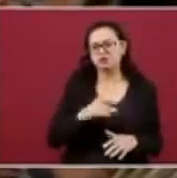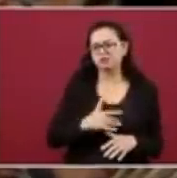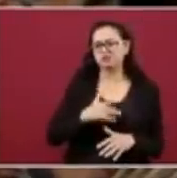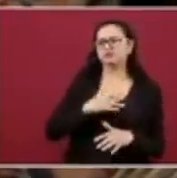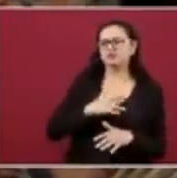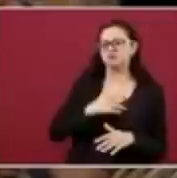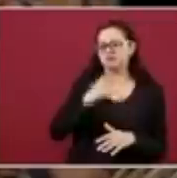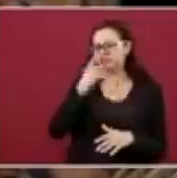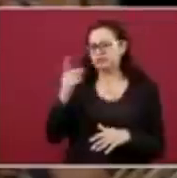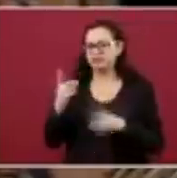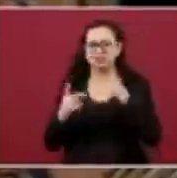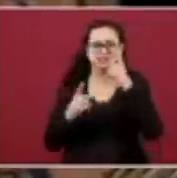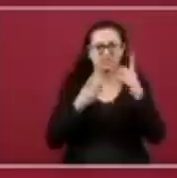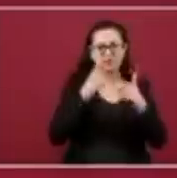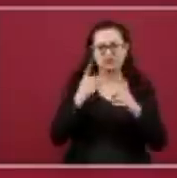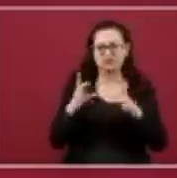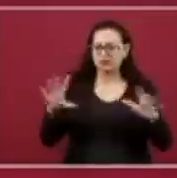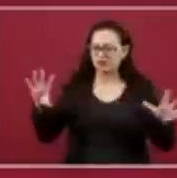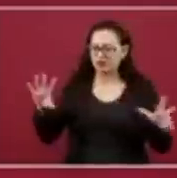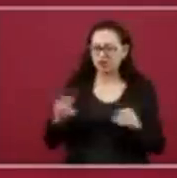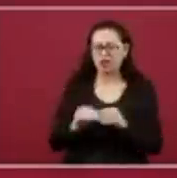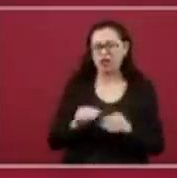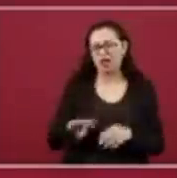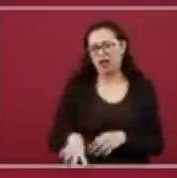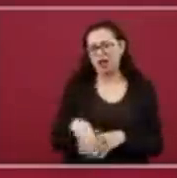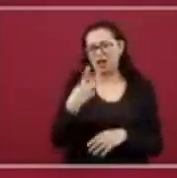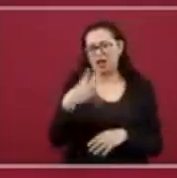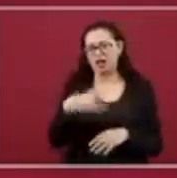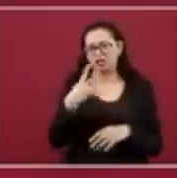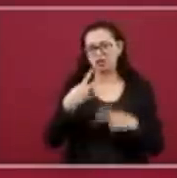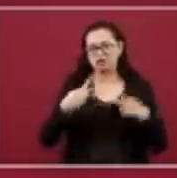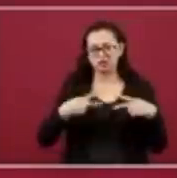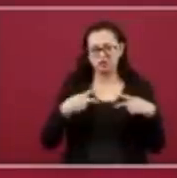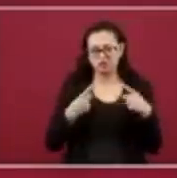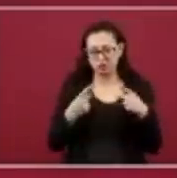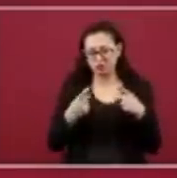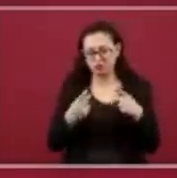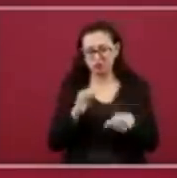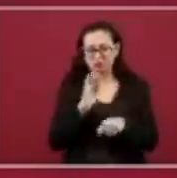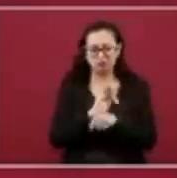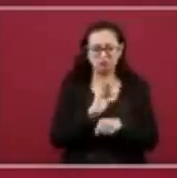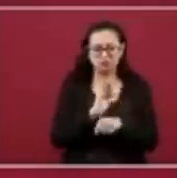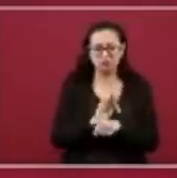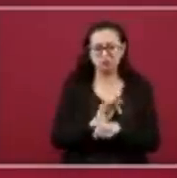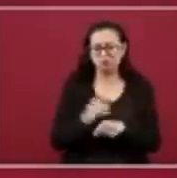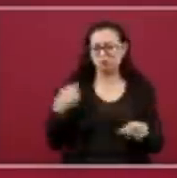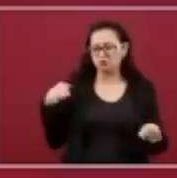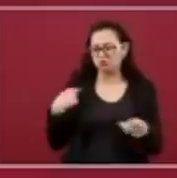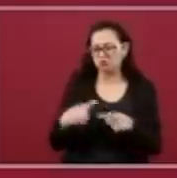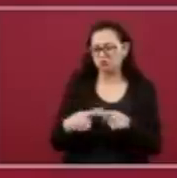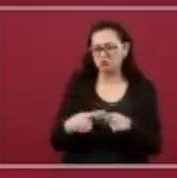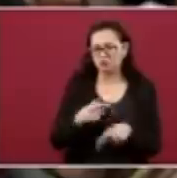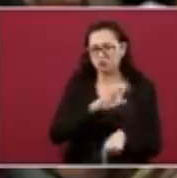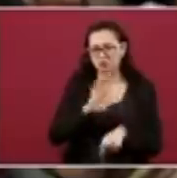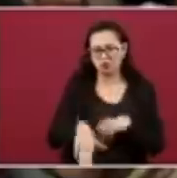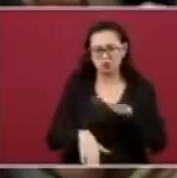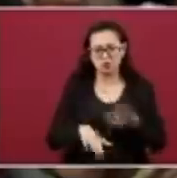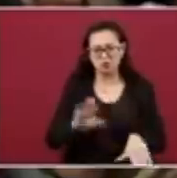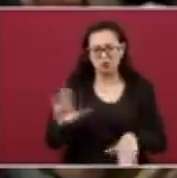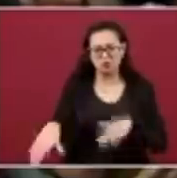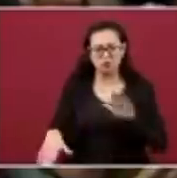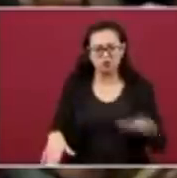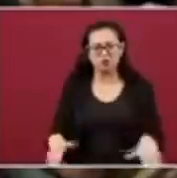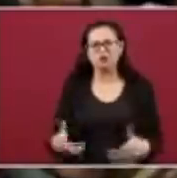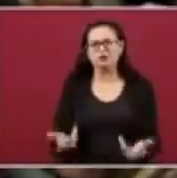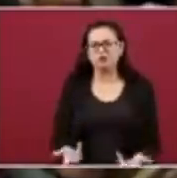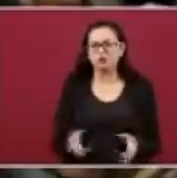que al día de hoy suman 14 activistas y comunicadores que han muerto durante su sexenio. Saber si se